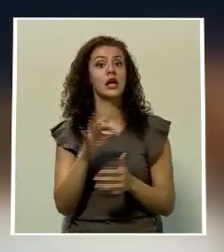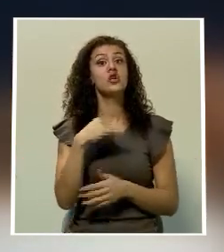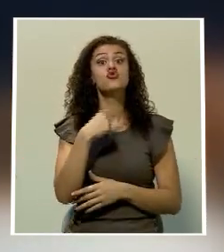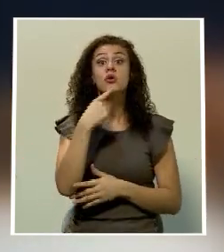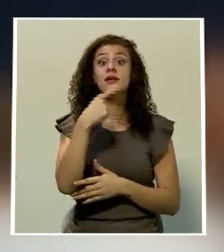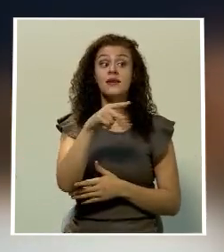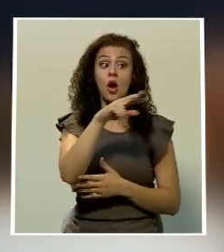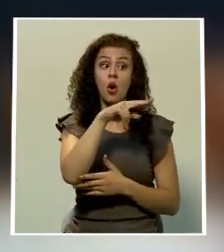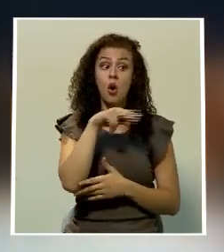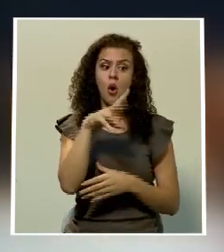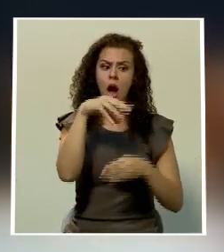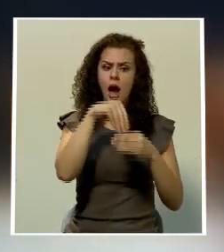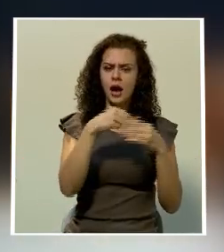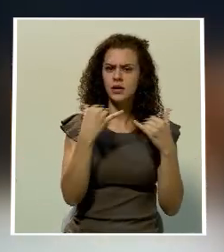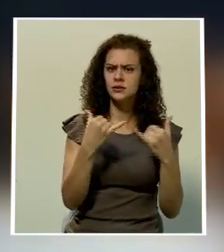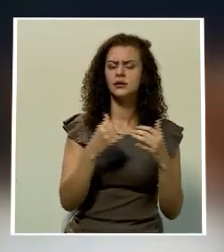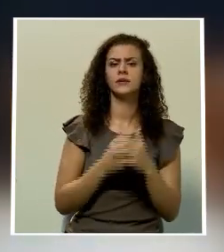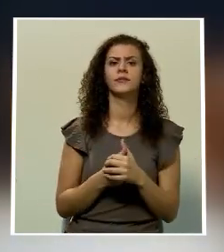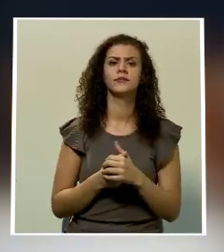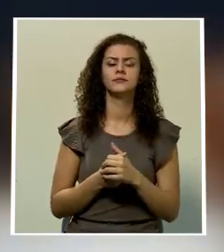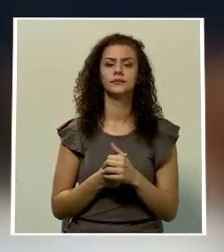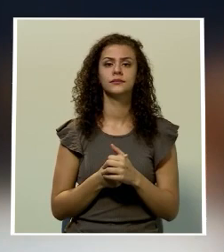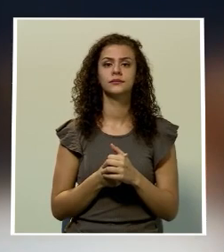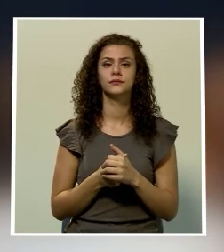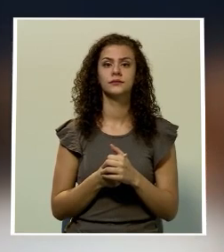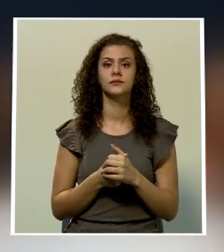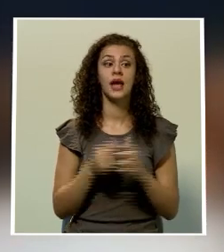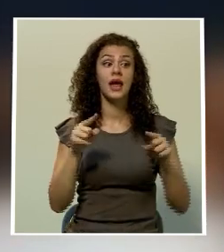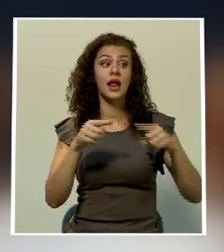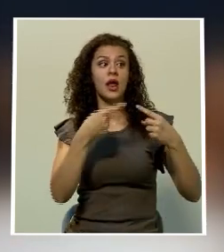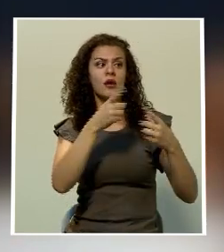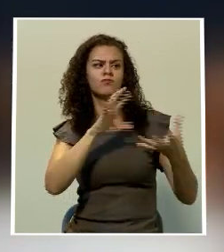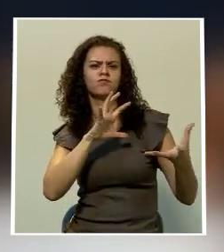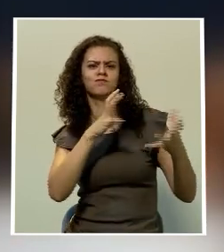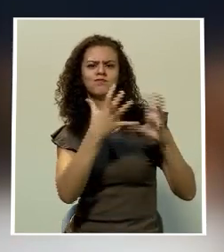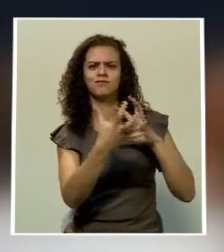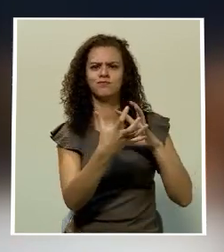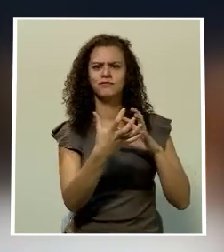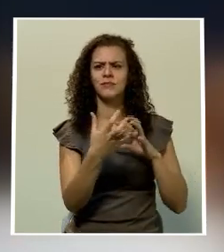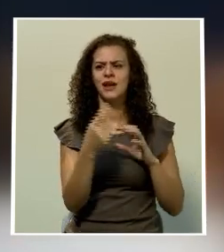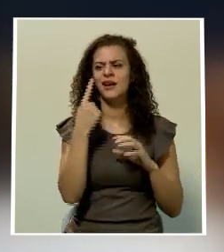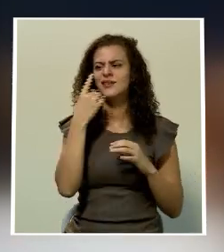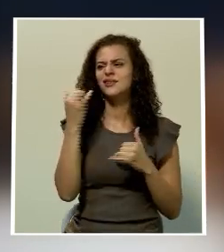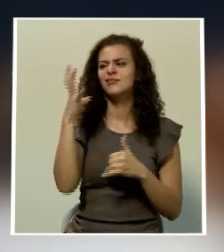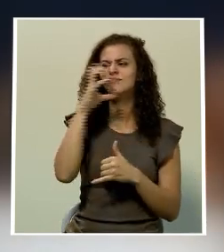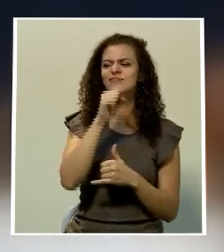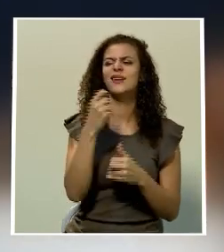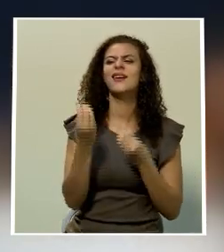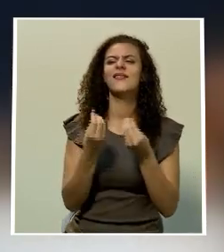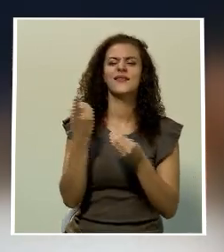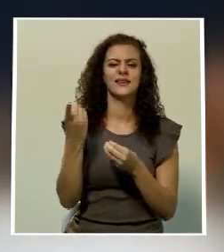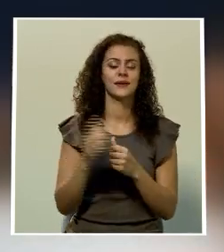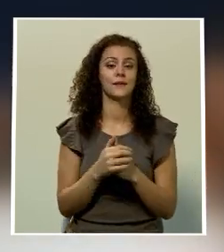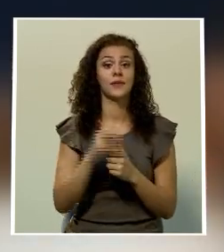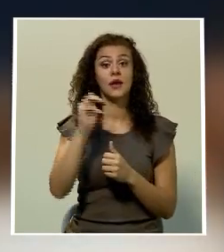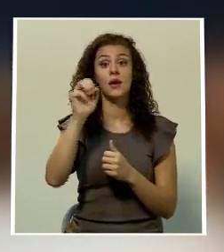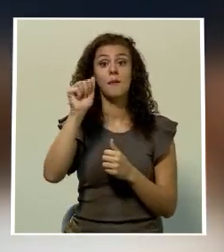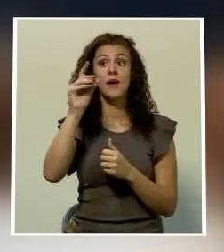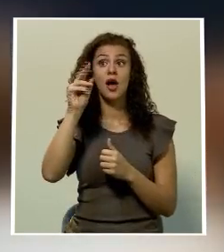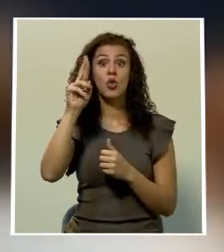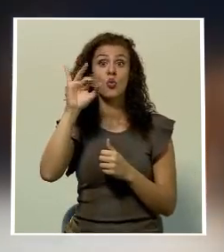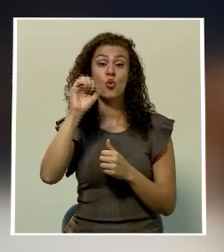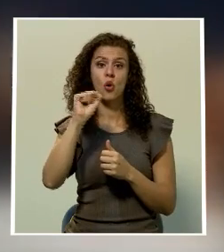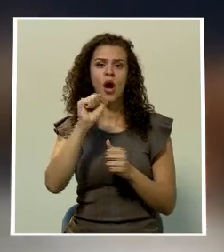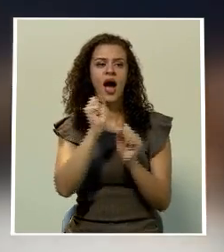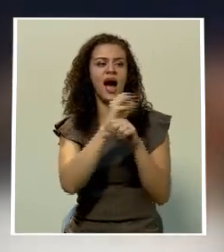se lo dije a los compañeros internamente. La oposición se ha vuelto demasiado predecible. Maduro hace